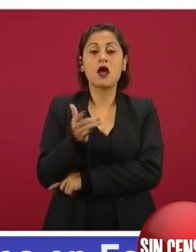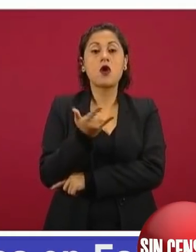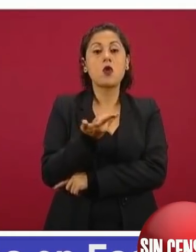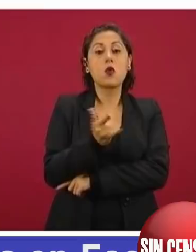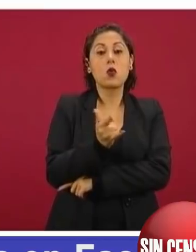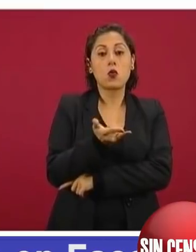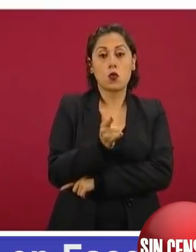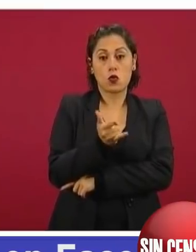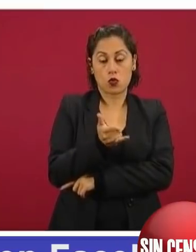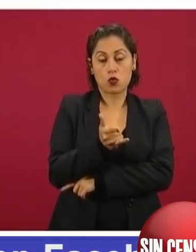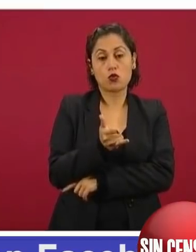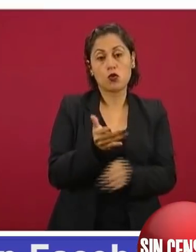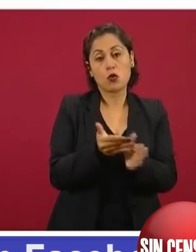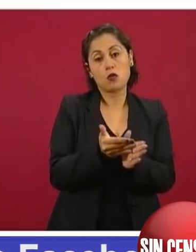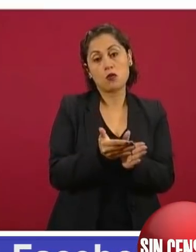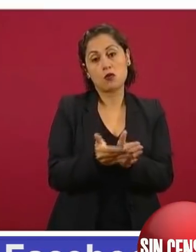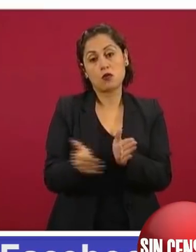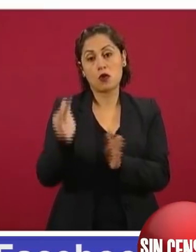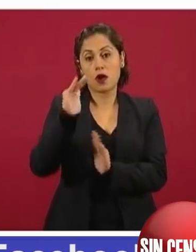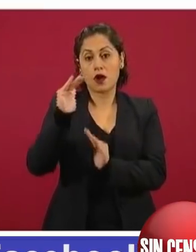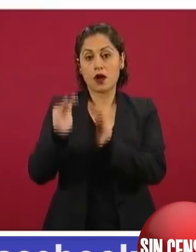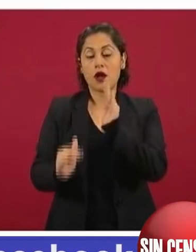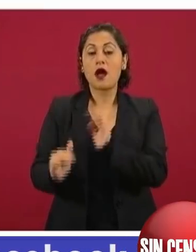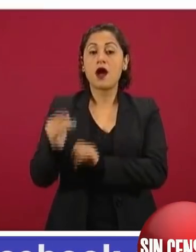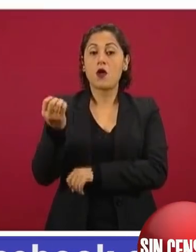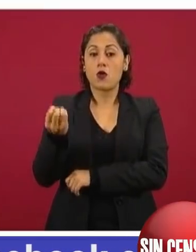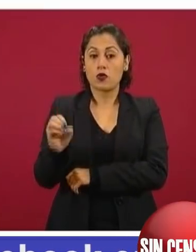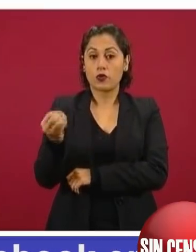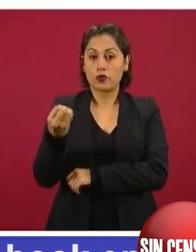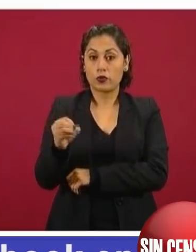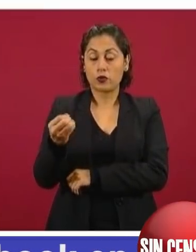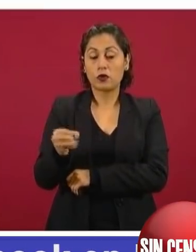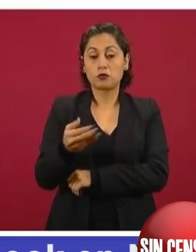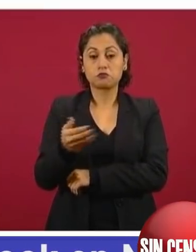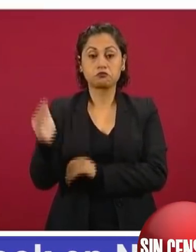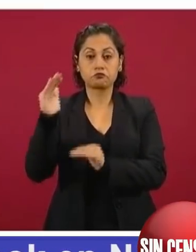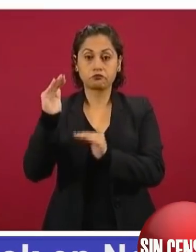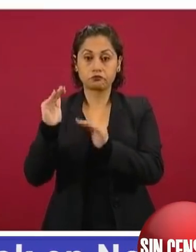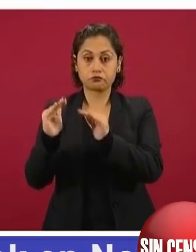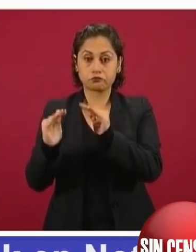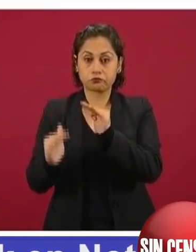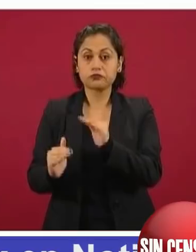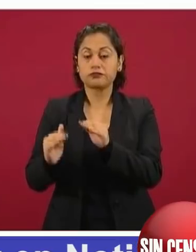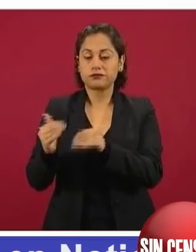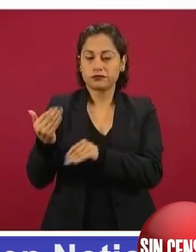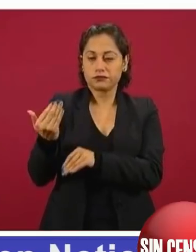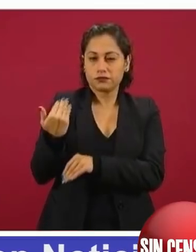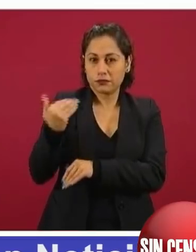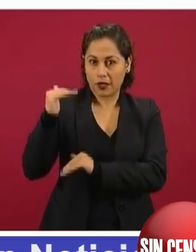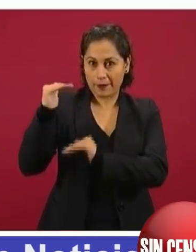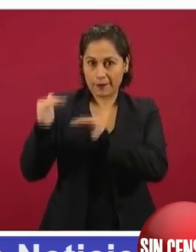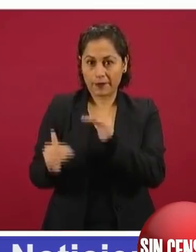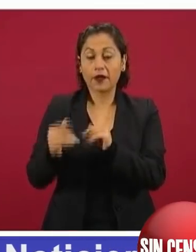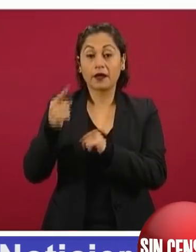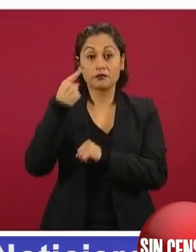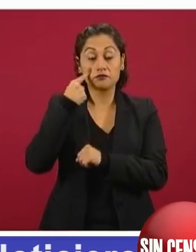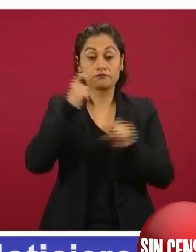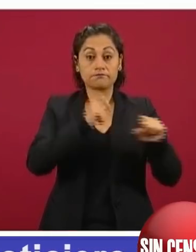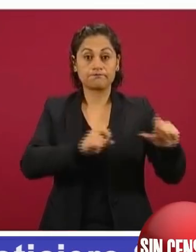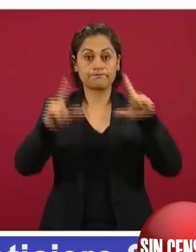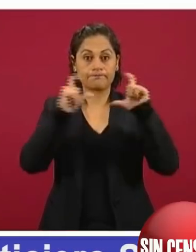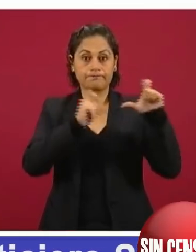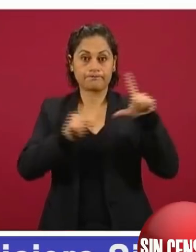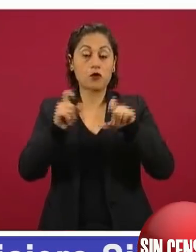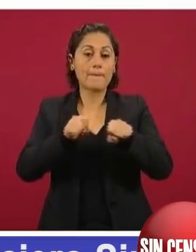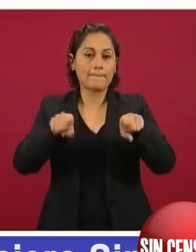hasta el 1 de octubre, ascenso, y más recientemente descenso. Verán en todas las diapositivas estas